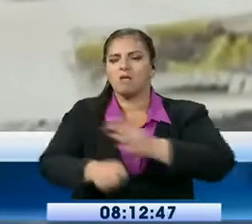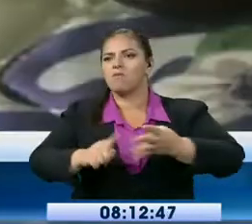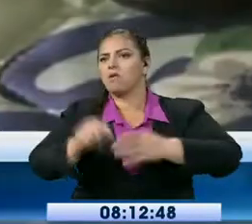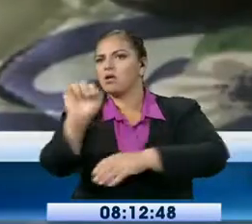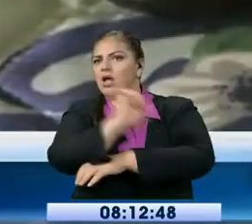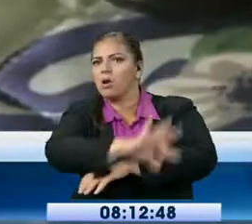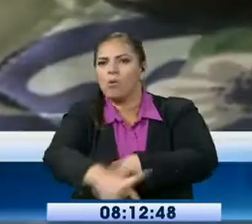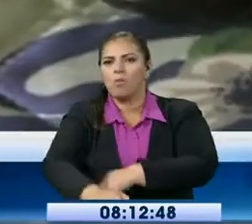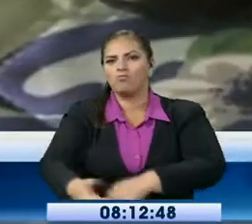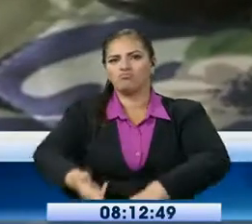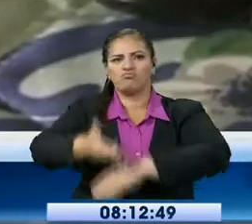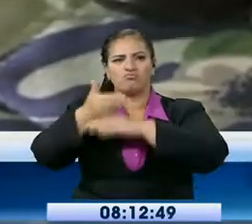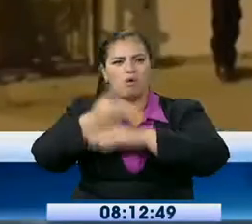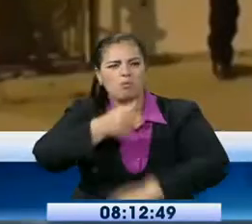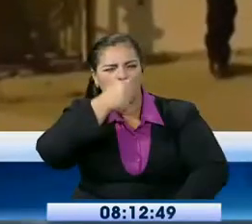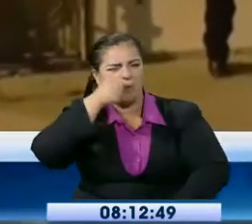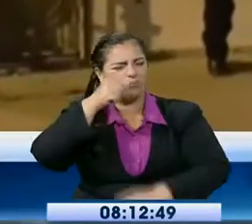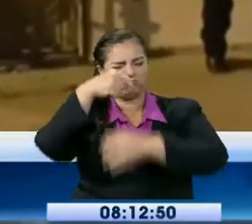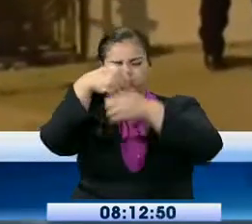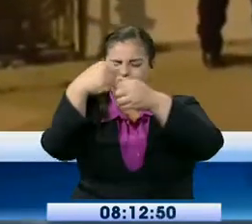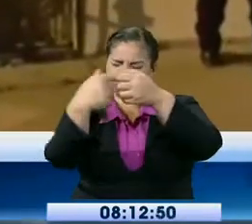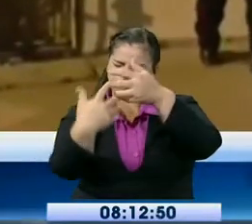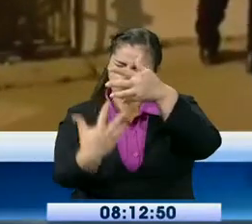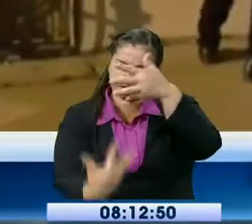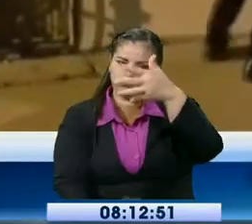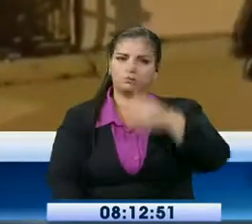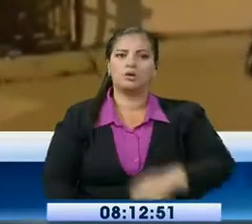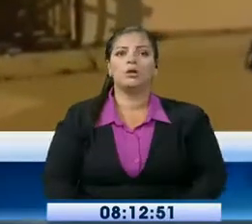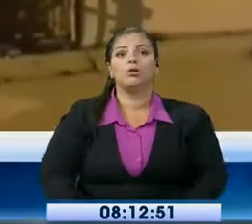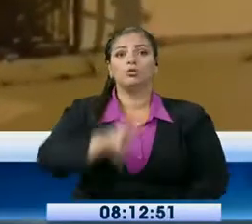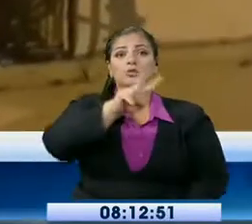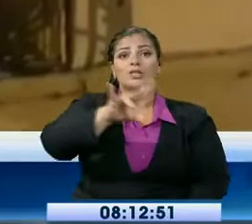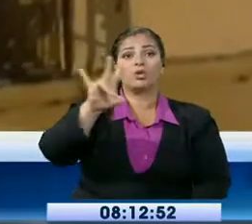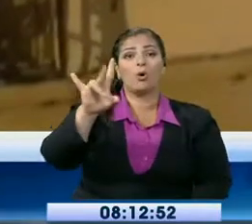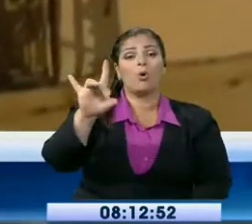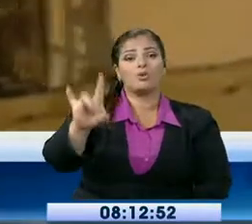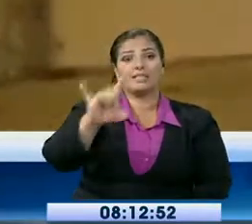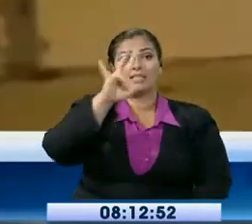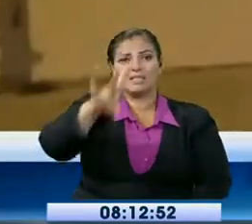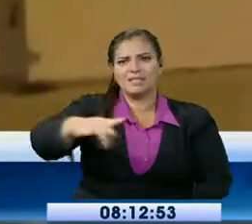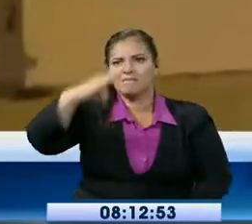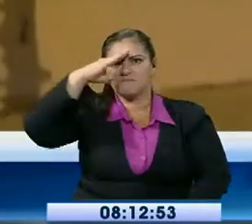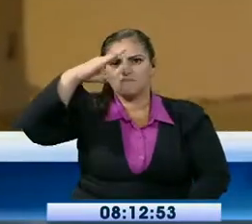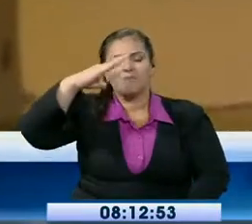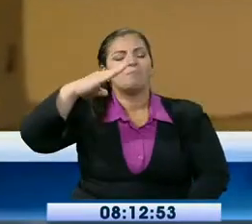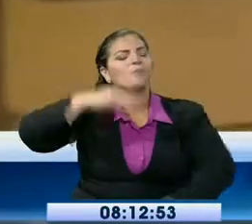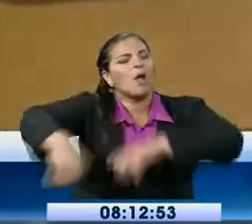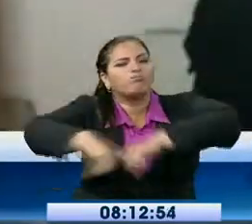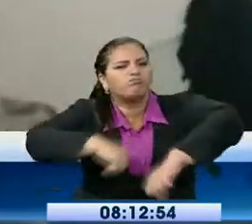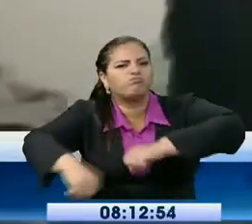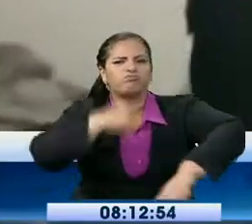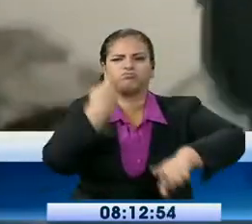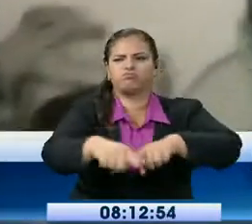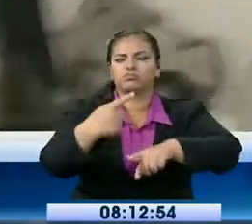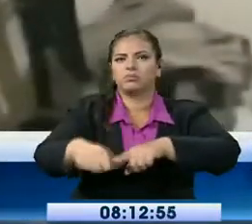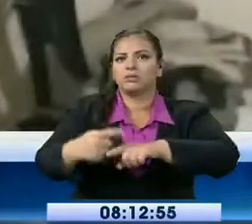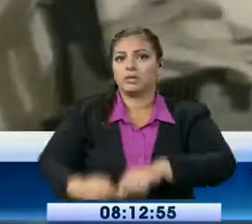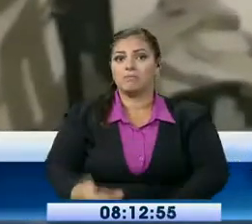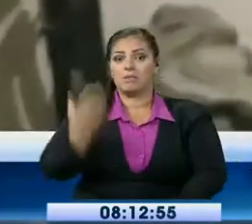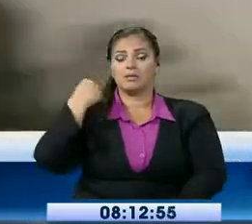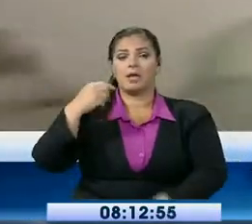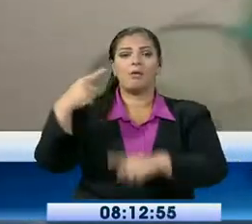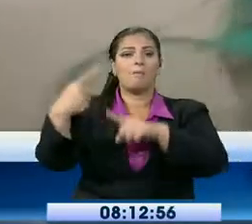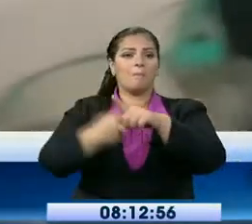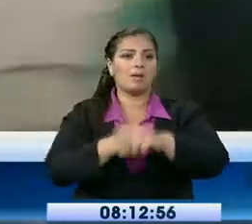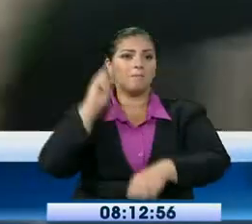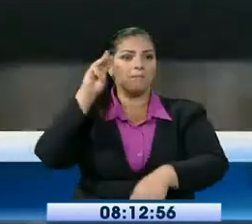armas, entre otros delitos. 287 operativos Fortaleza realizaron las diferentes unidades policiales desde mayo de